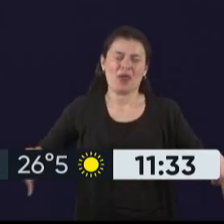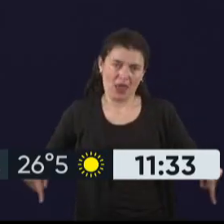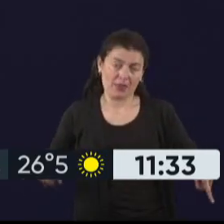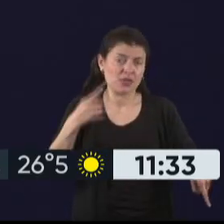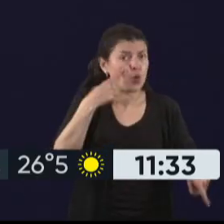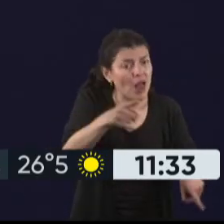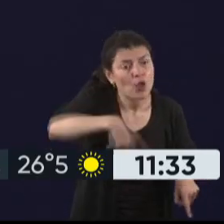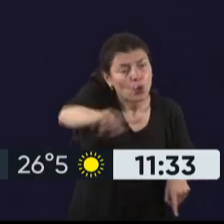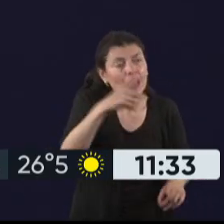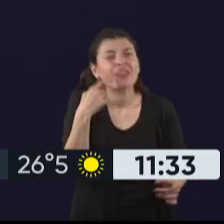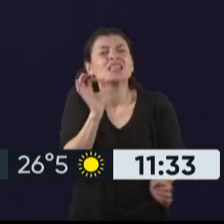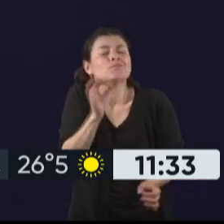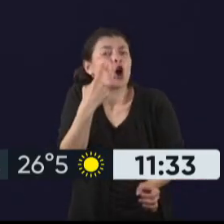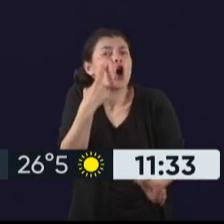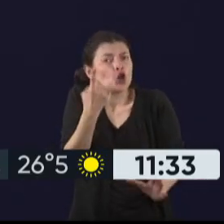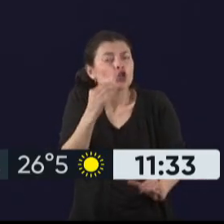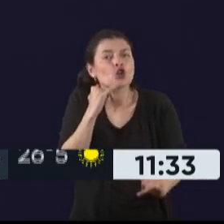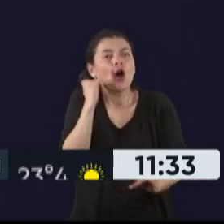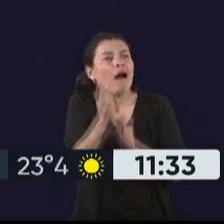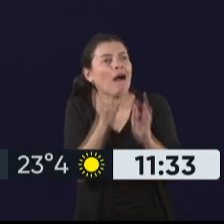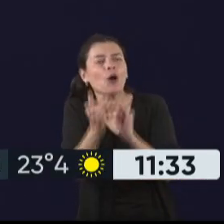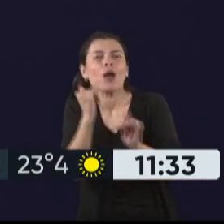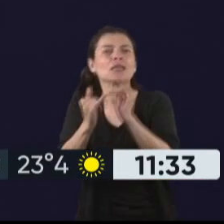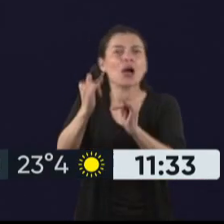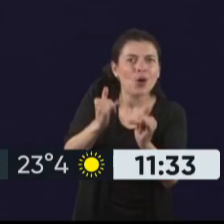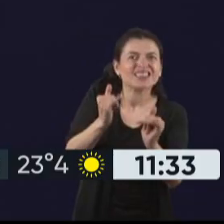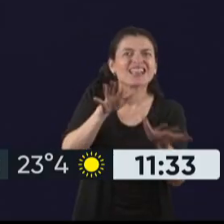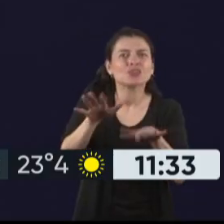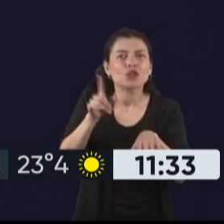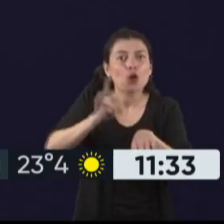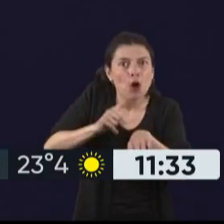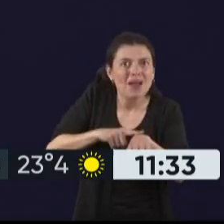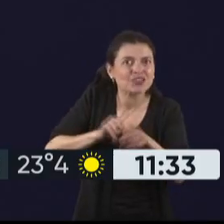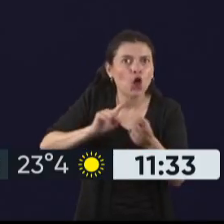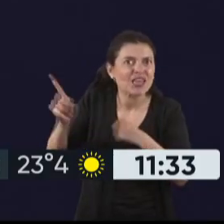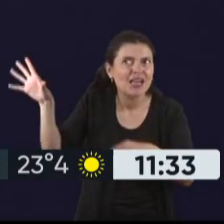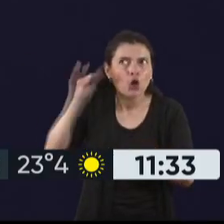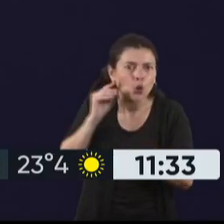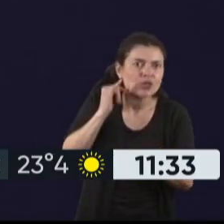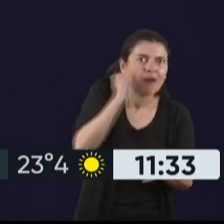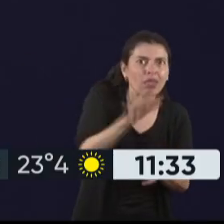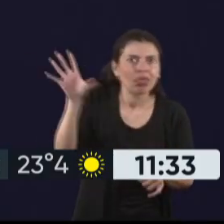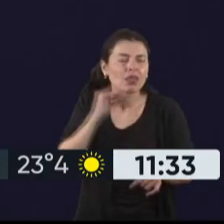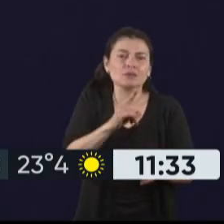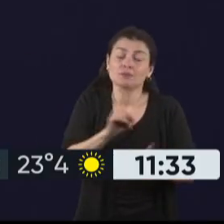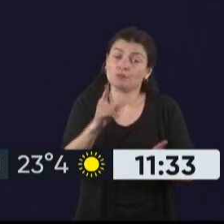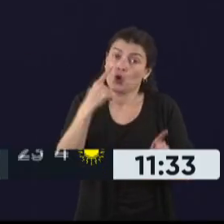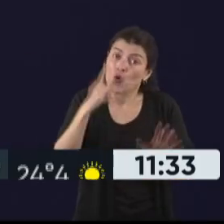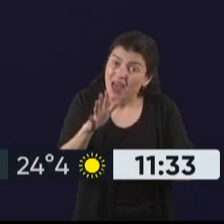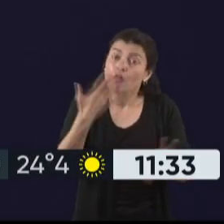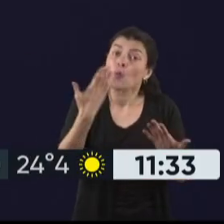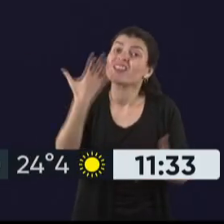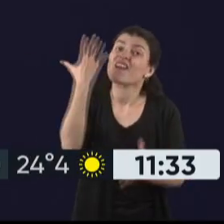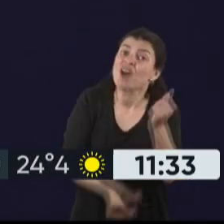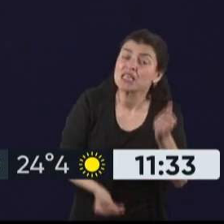comunicando a medida que los hechos ocurren y no cuando van a ocurrir. O sea que todo lo que se lee en los medios